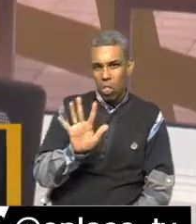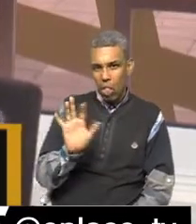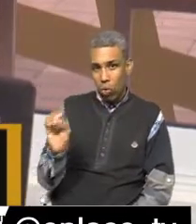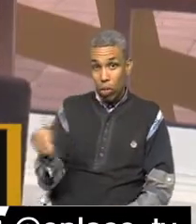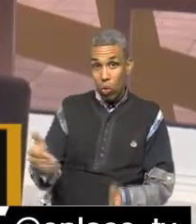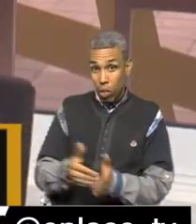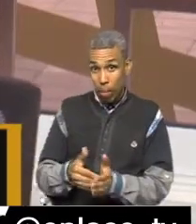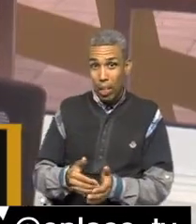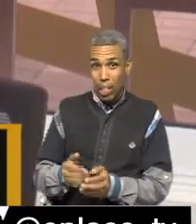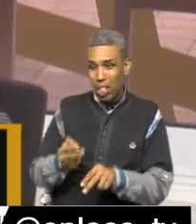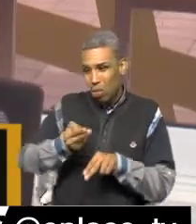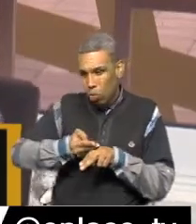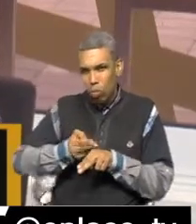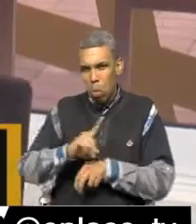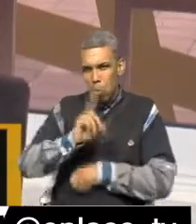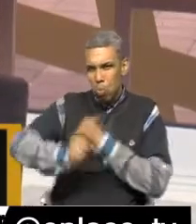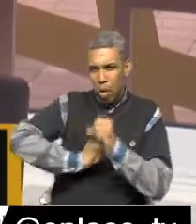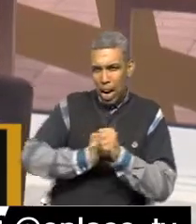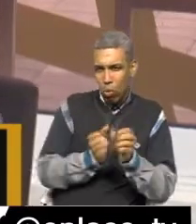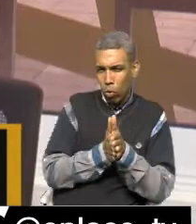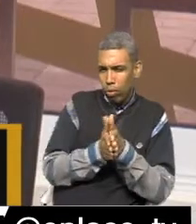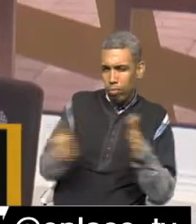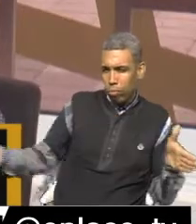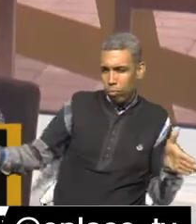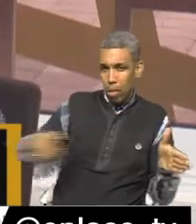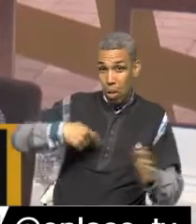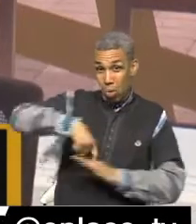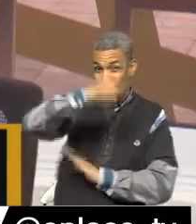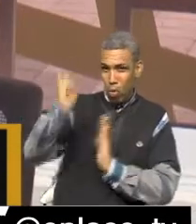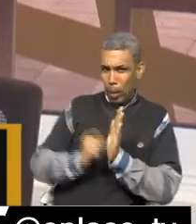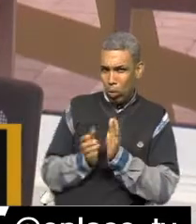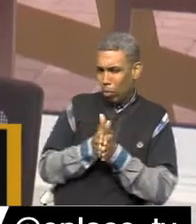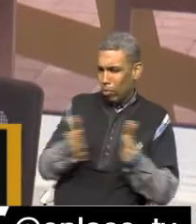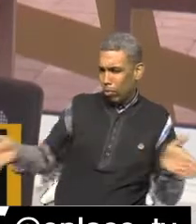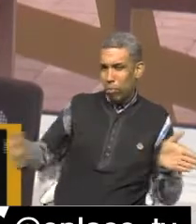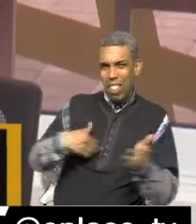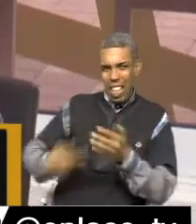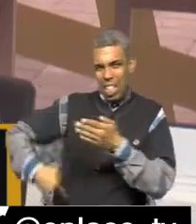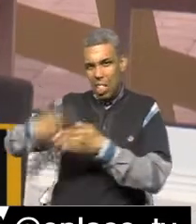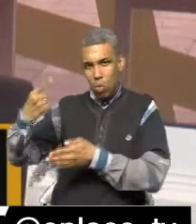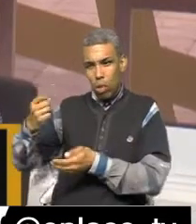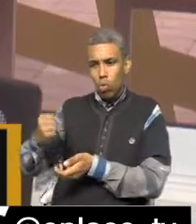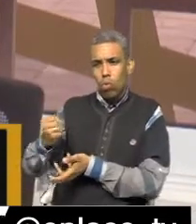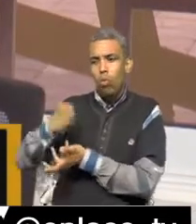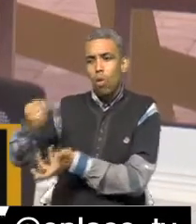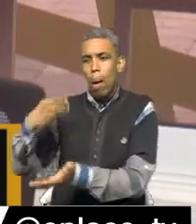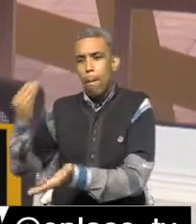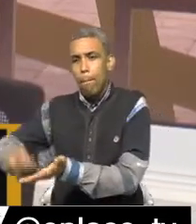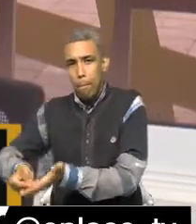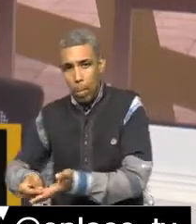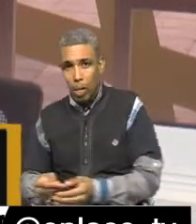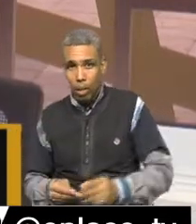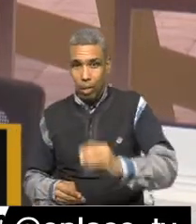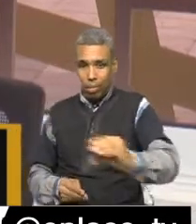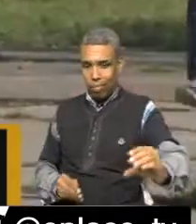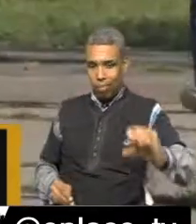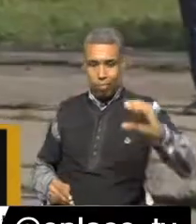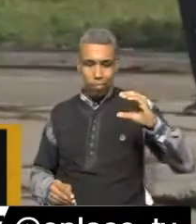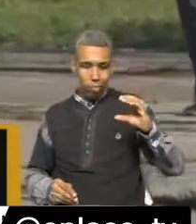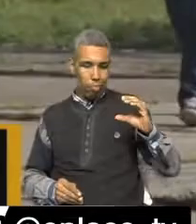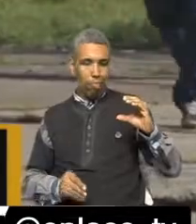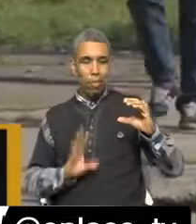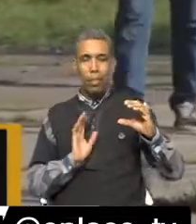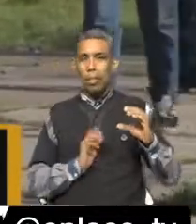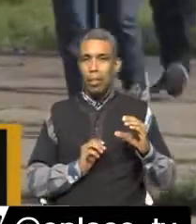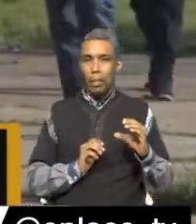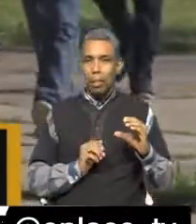la localidad occidental, va a tener diferentes beneficios la persona que se abone. Uno de ellos